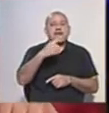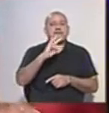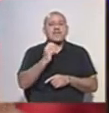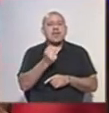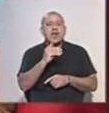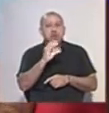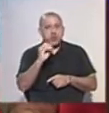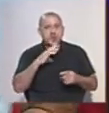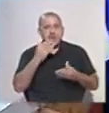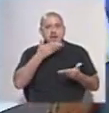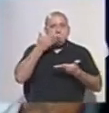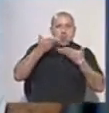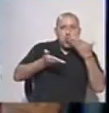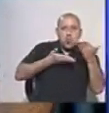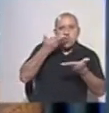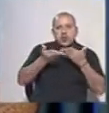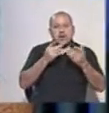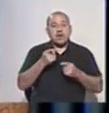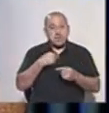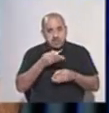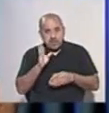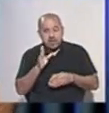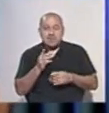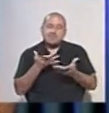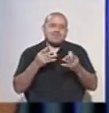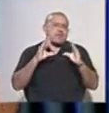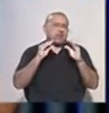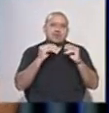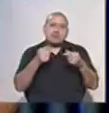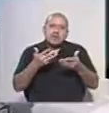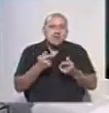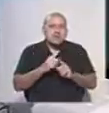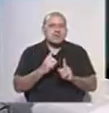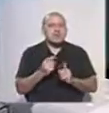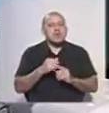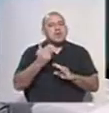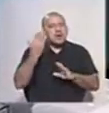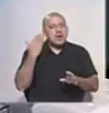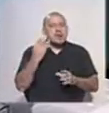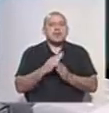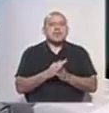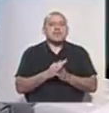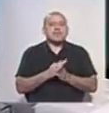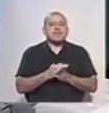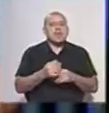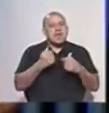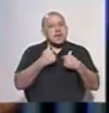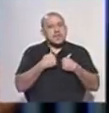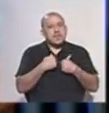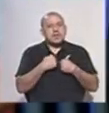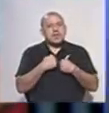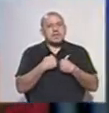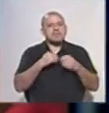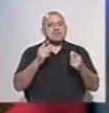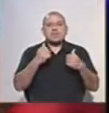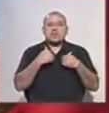estas circunstancias de EPA de noche, no. Pero... No, también hay tablado más tarde, ¿eh? Mirá, a mí quedé